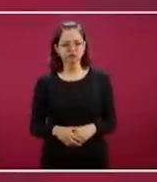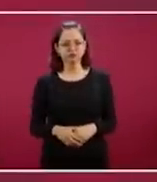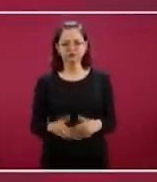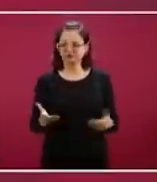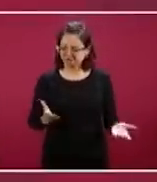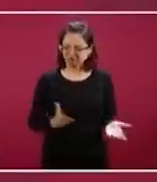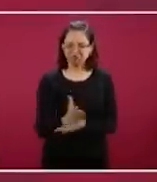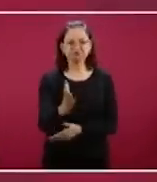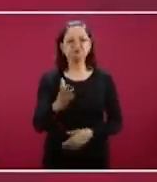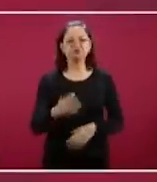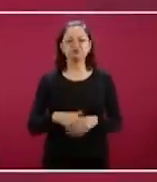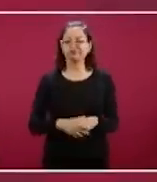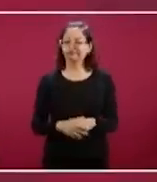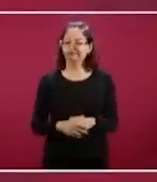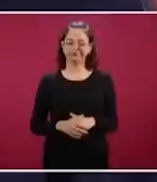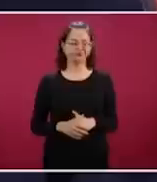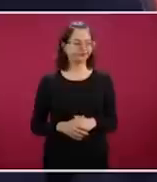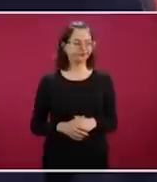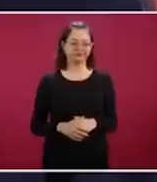la intervención.